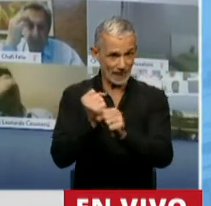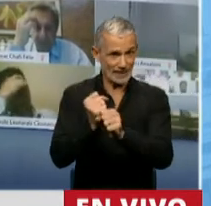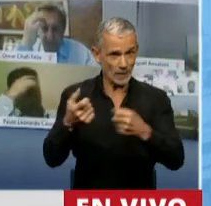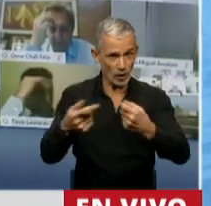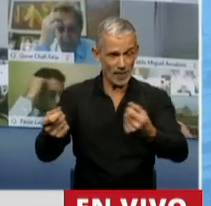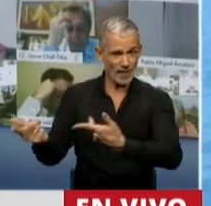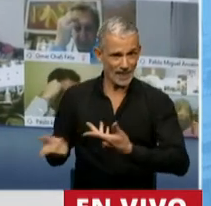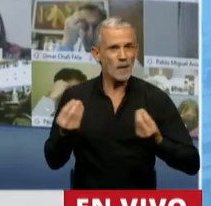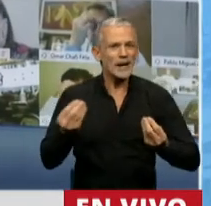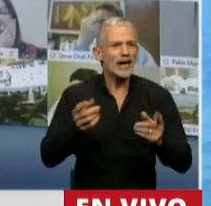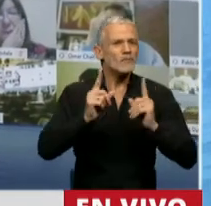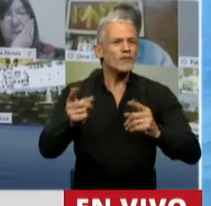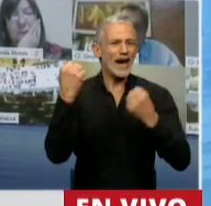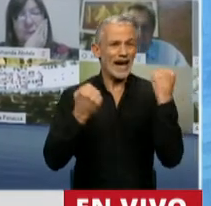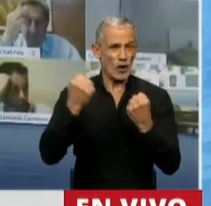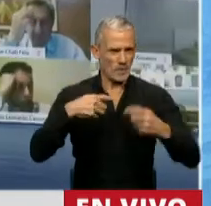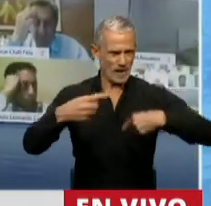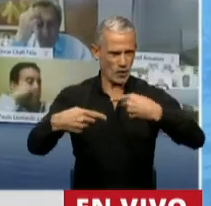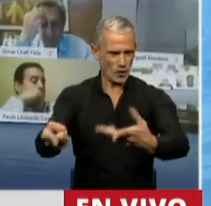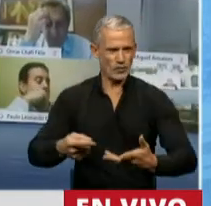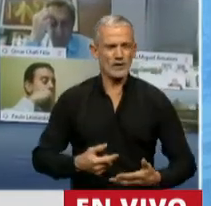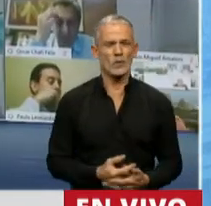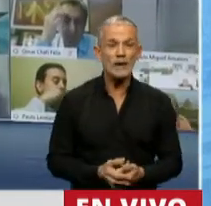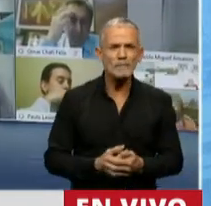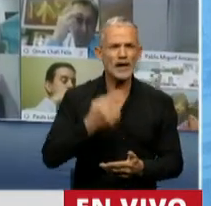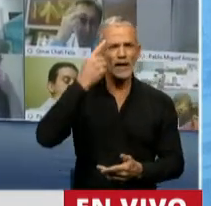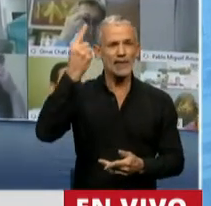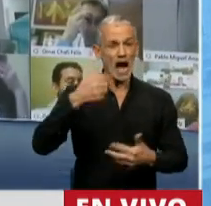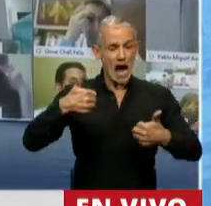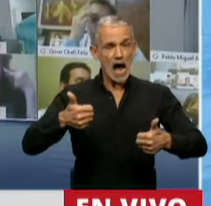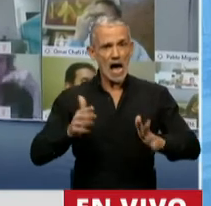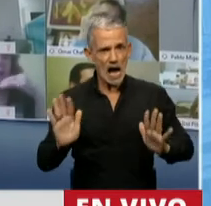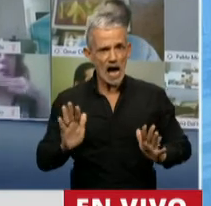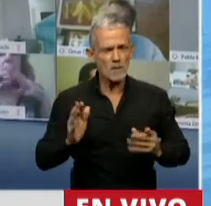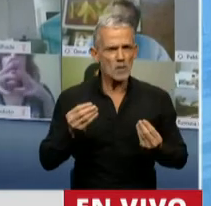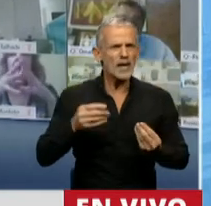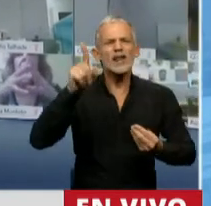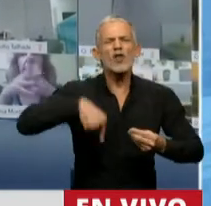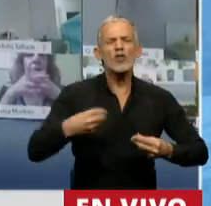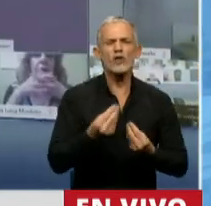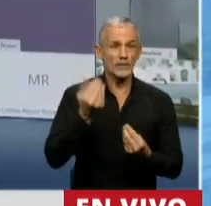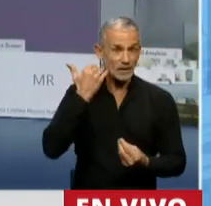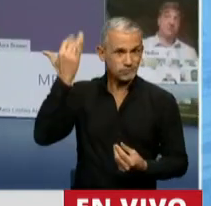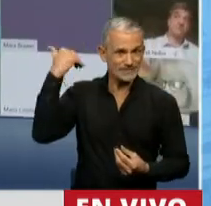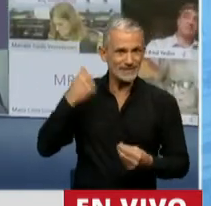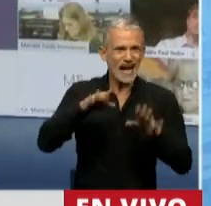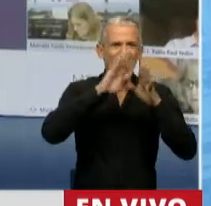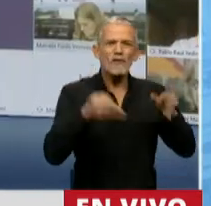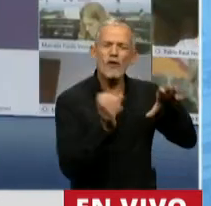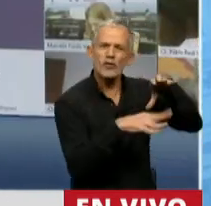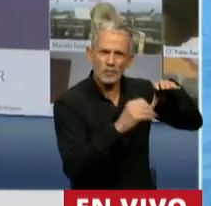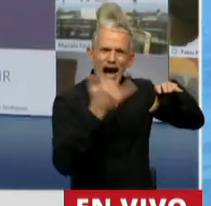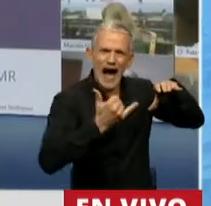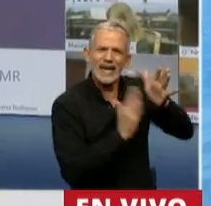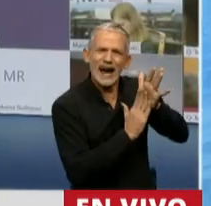en pos de la sostenibilidad de la economía real. La iniciativa cumple con un mandato que ya tiene el Fondo de Garantía de Sustentabilidad,